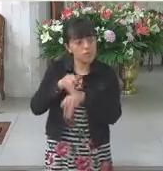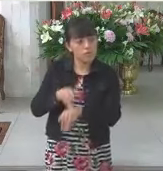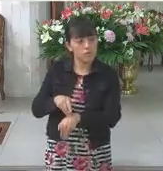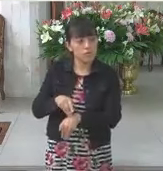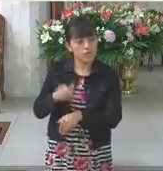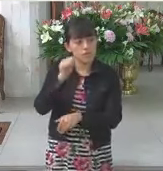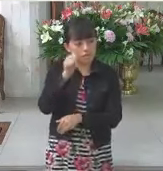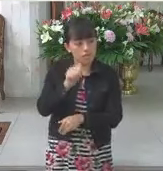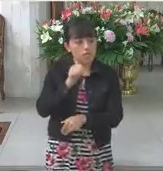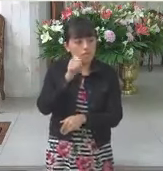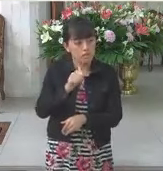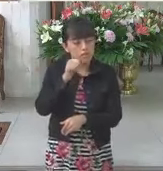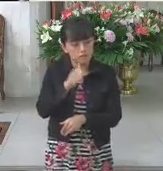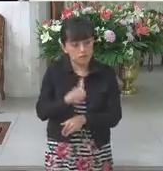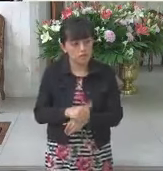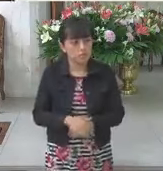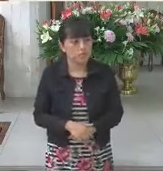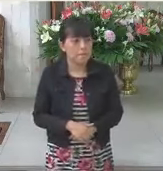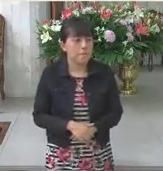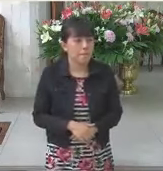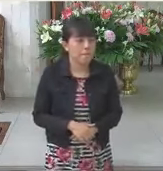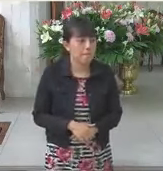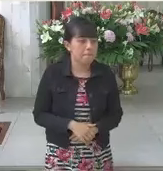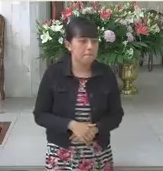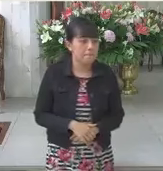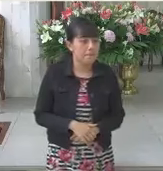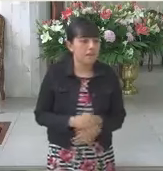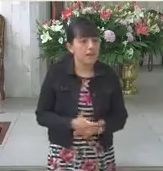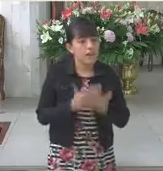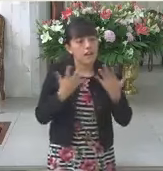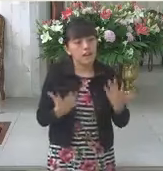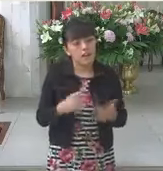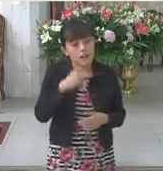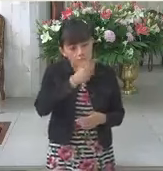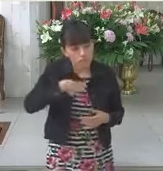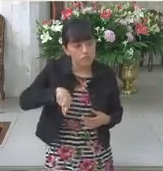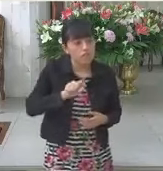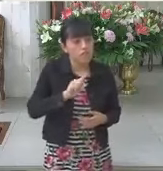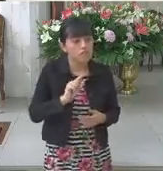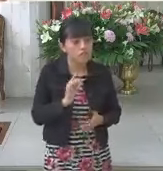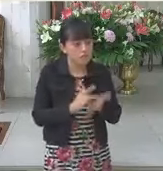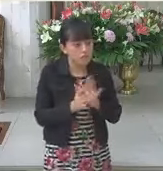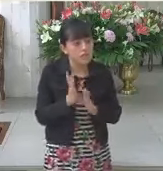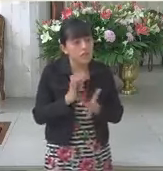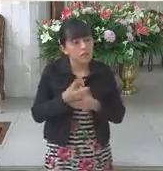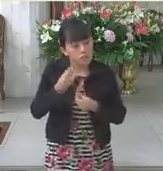dominical es fácil decir que somos cristianos decirlo no requiere